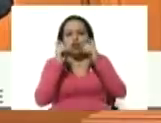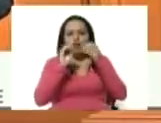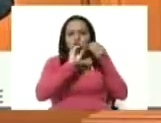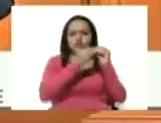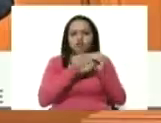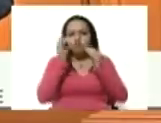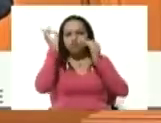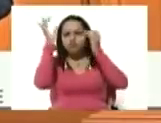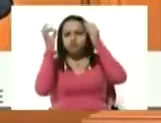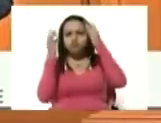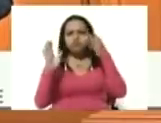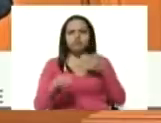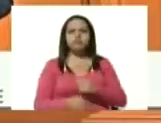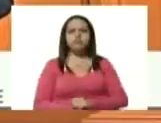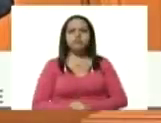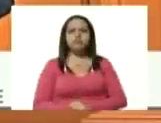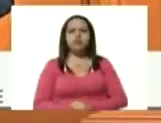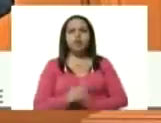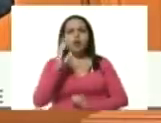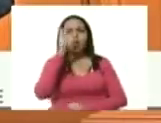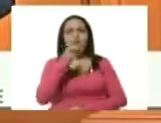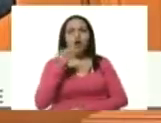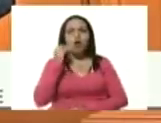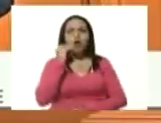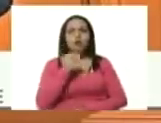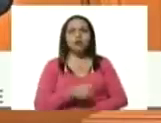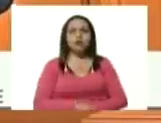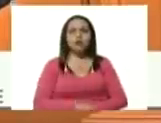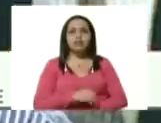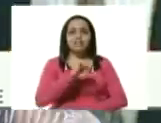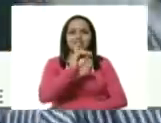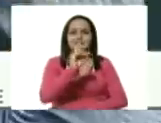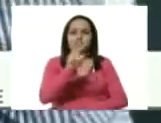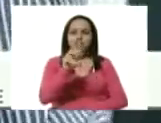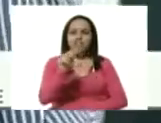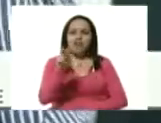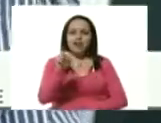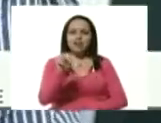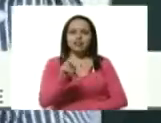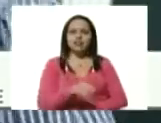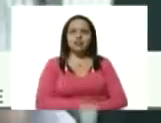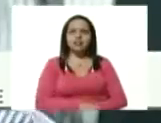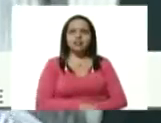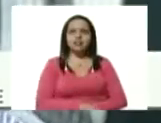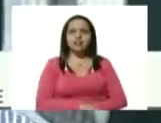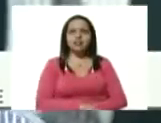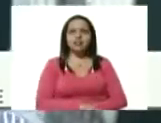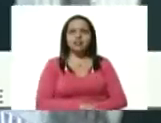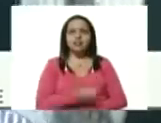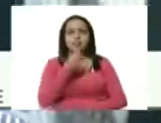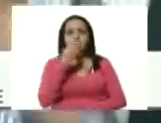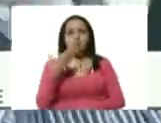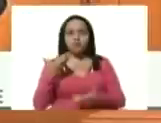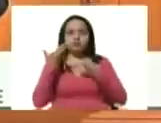innovador. Se trata de este joven Iván Pernía, bien merecido, bien merecido.